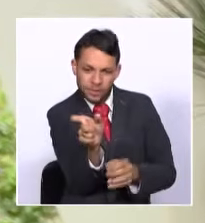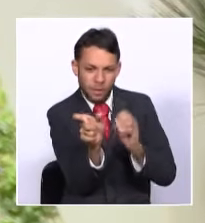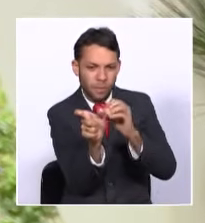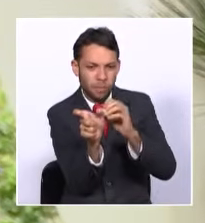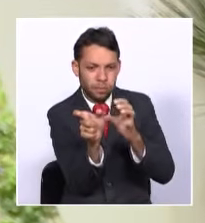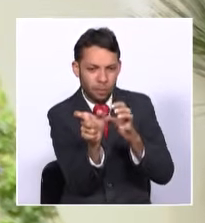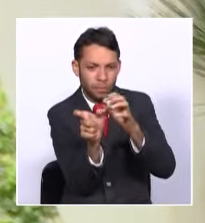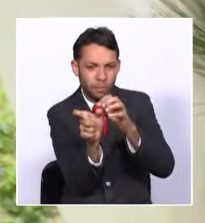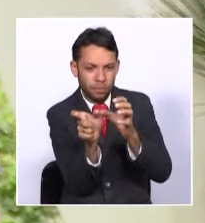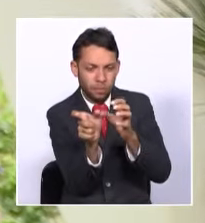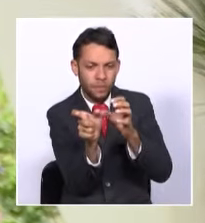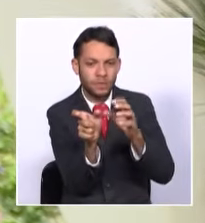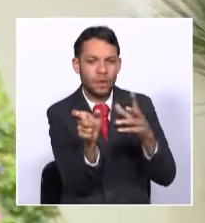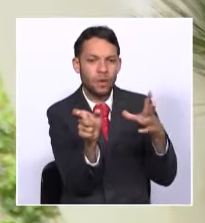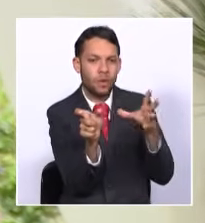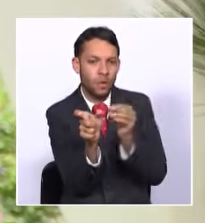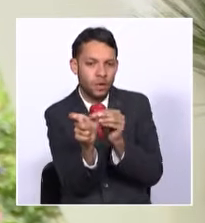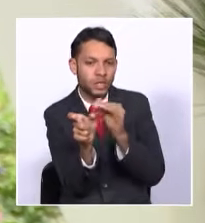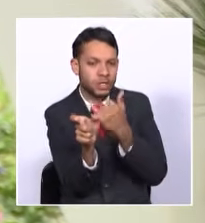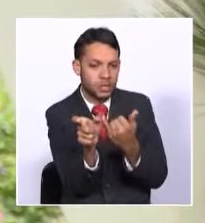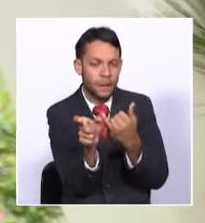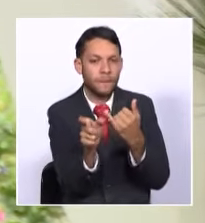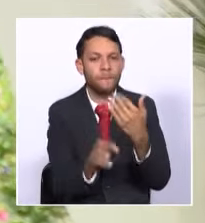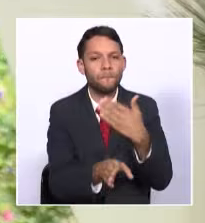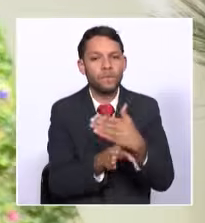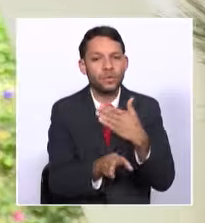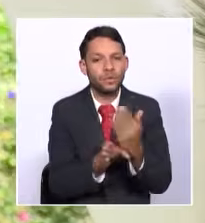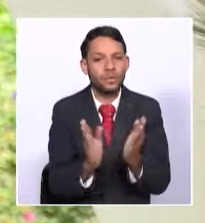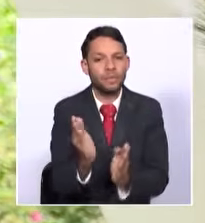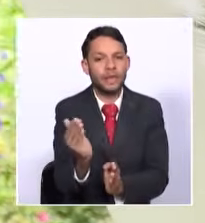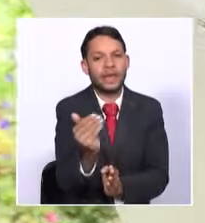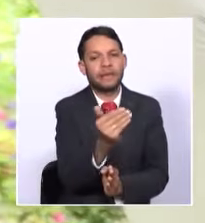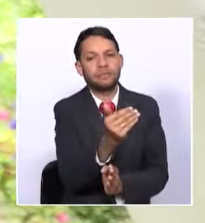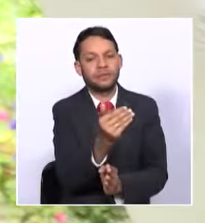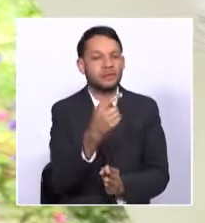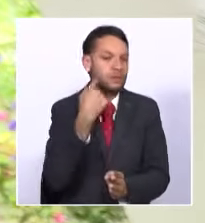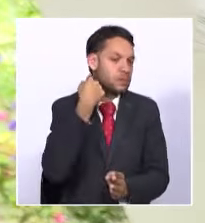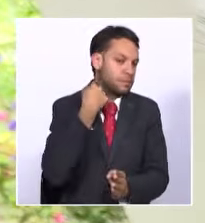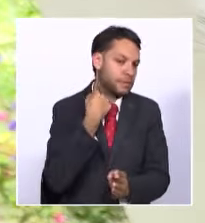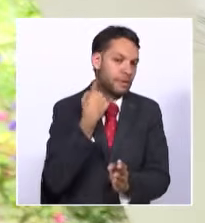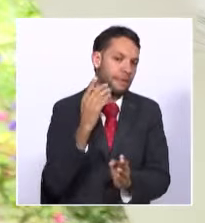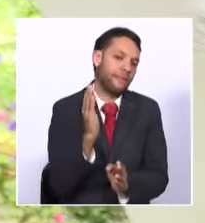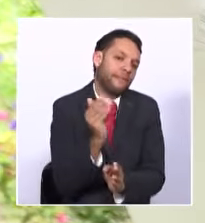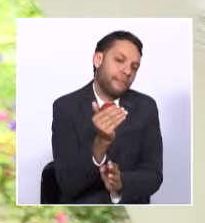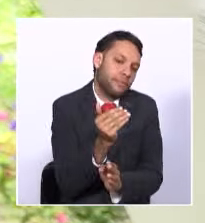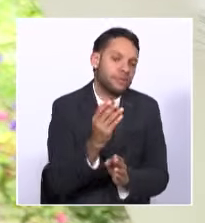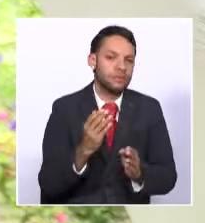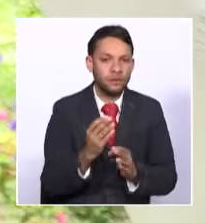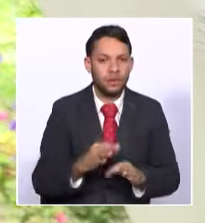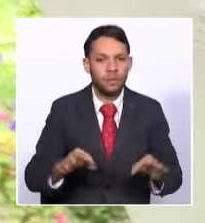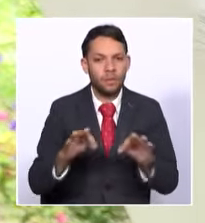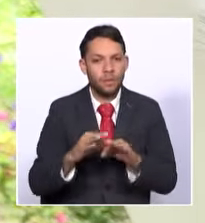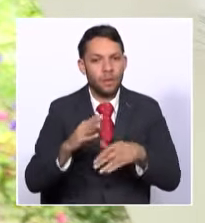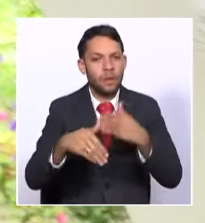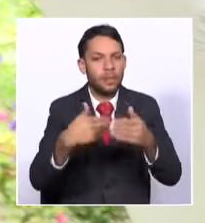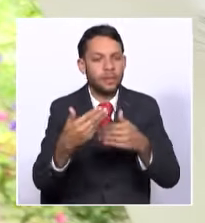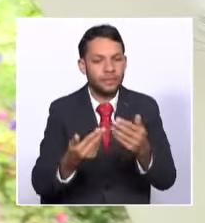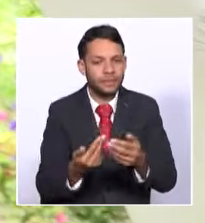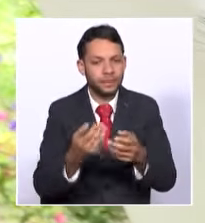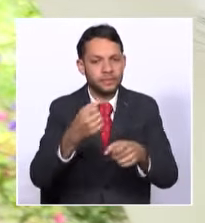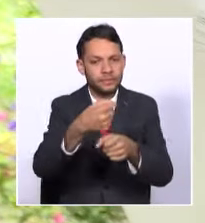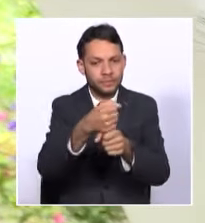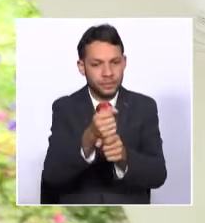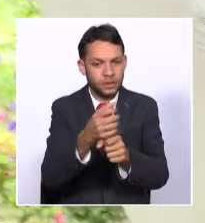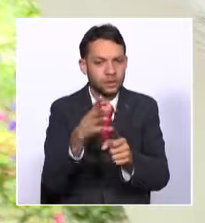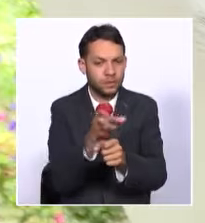la columna desviada. Voy a seguir con el factor que me genera el dolor y a la larga me va a generar otra hernia. Entonces, por eso